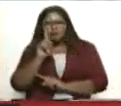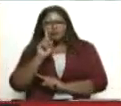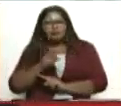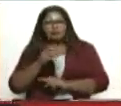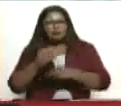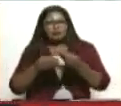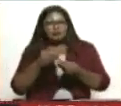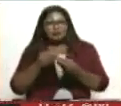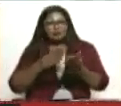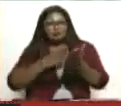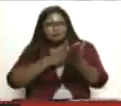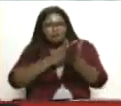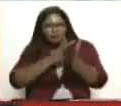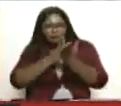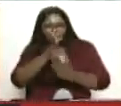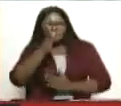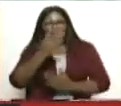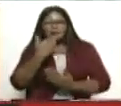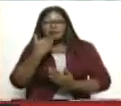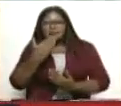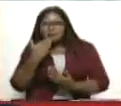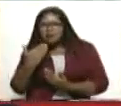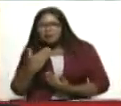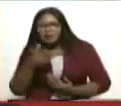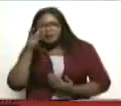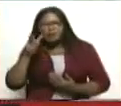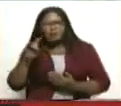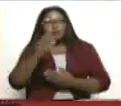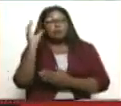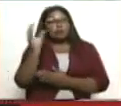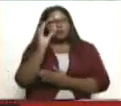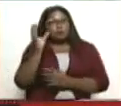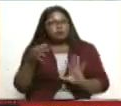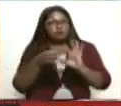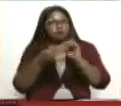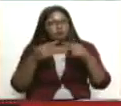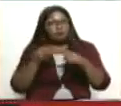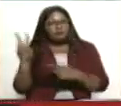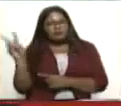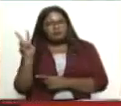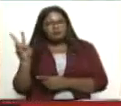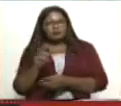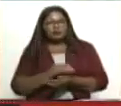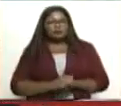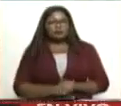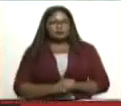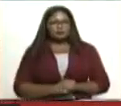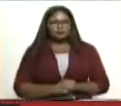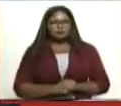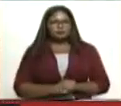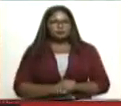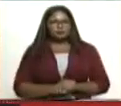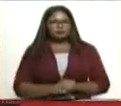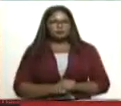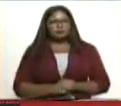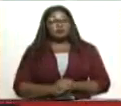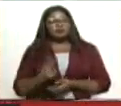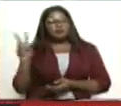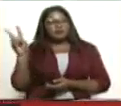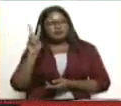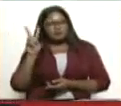el clamor del pueblo colombiano y del pueblo venezolano. Venezuela,